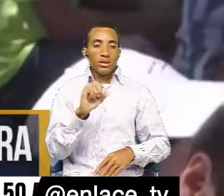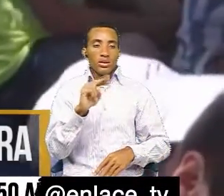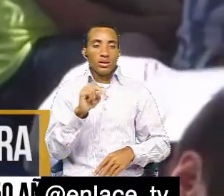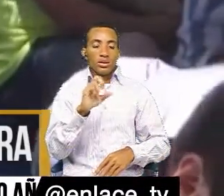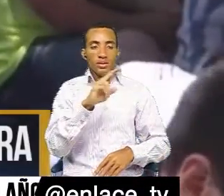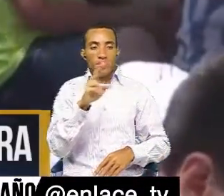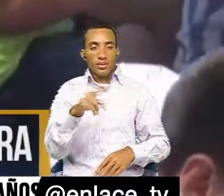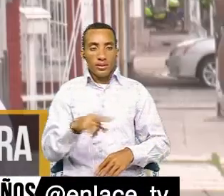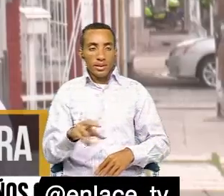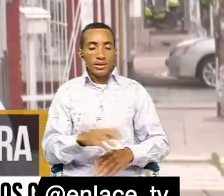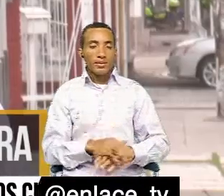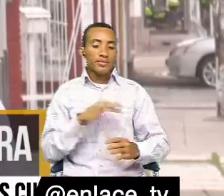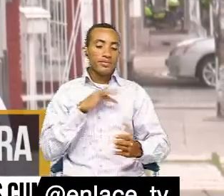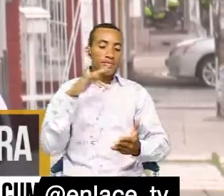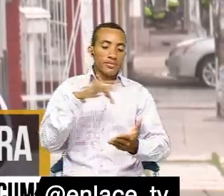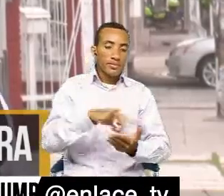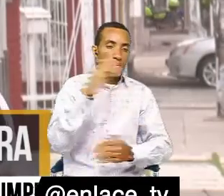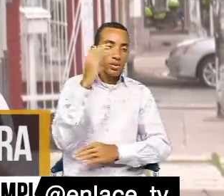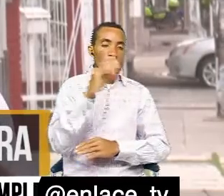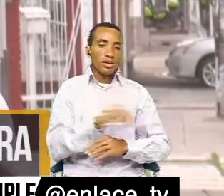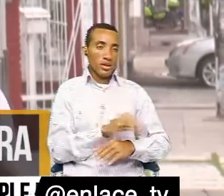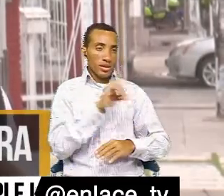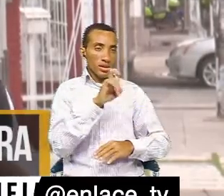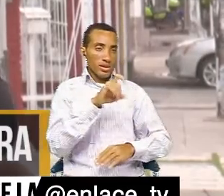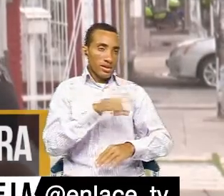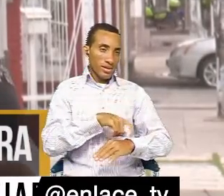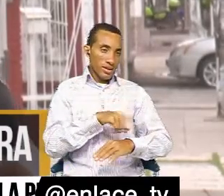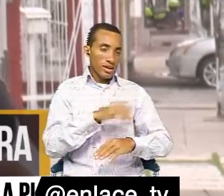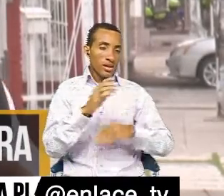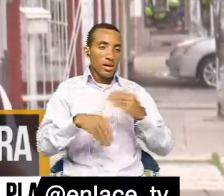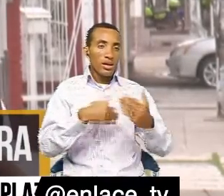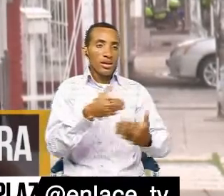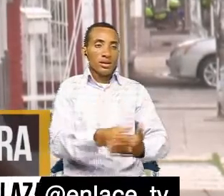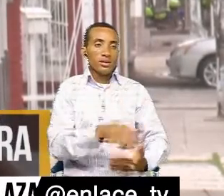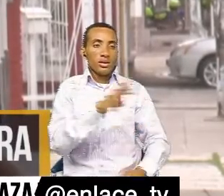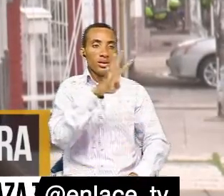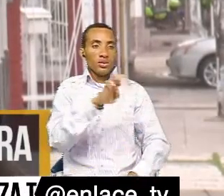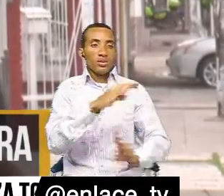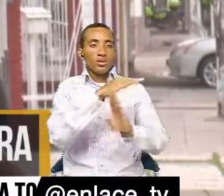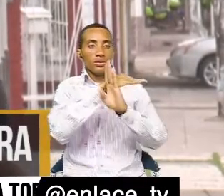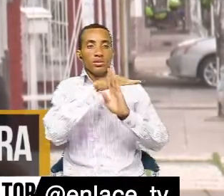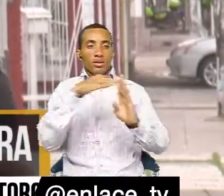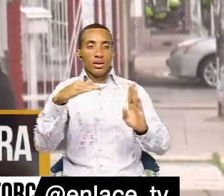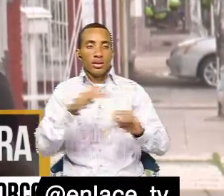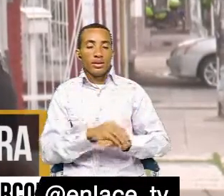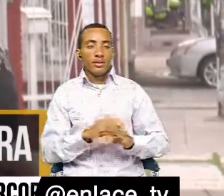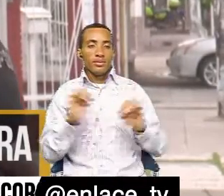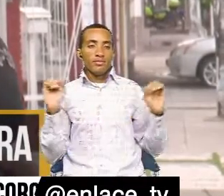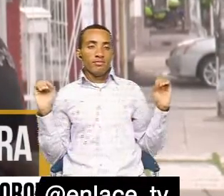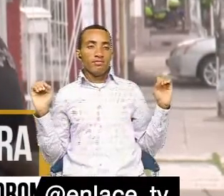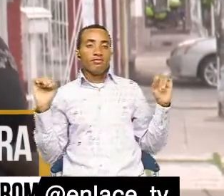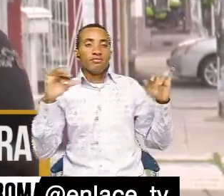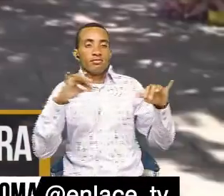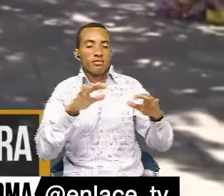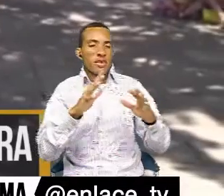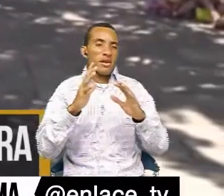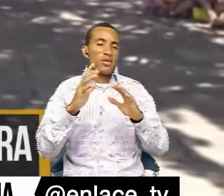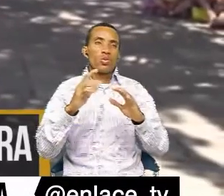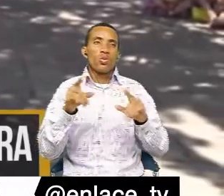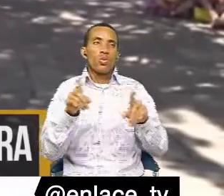a partir de las 6 de la tarde hasta las 9 y media de la noche en una maratón de cuentos.